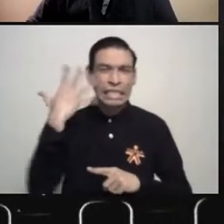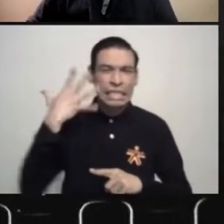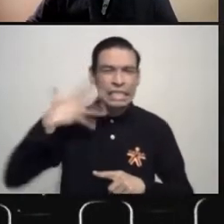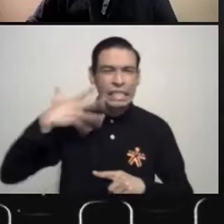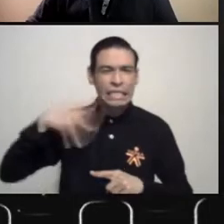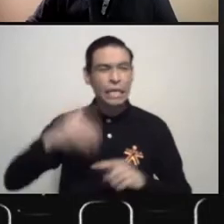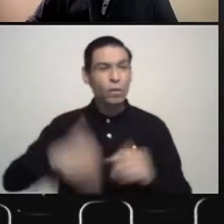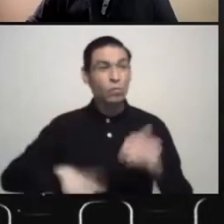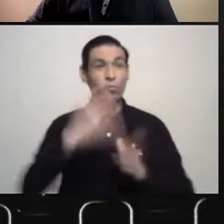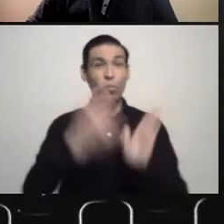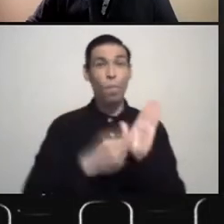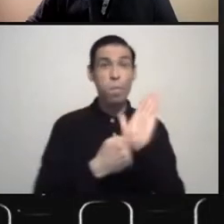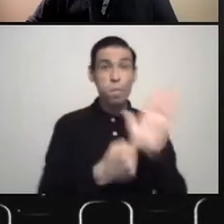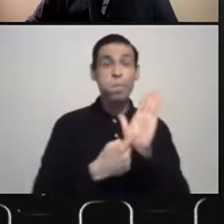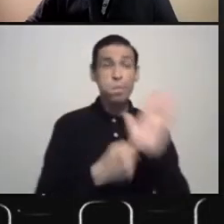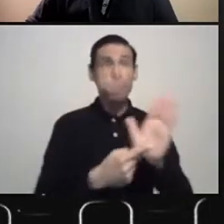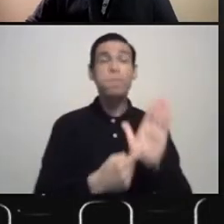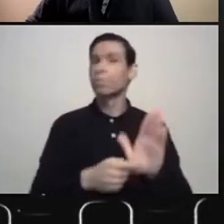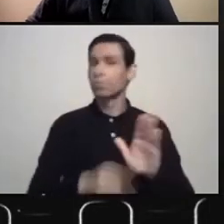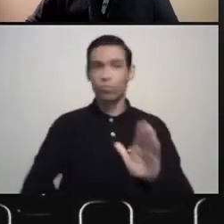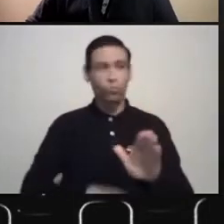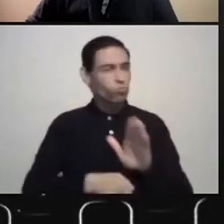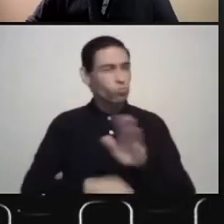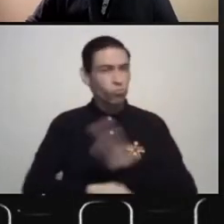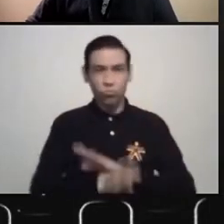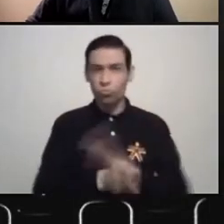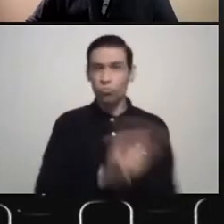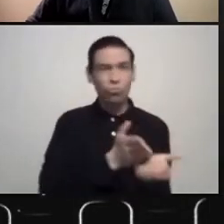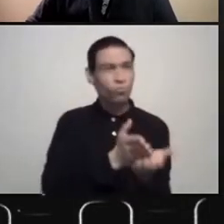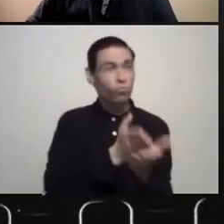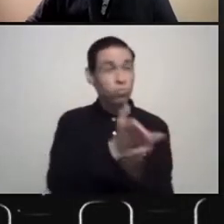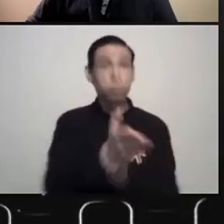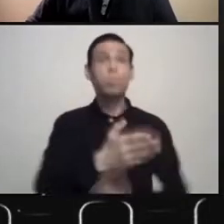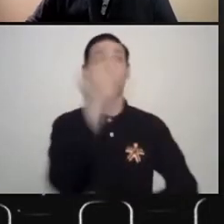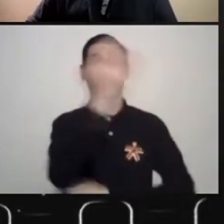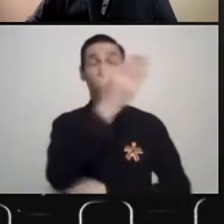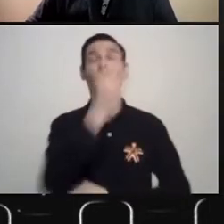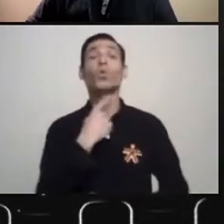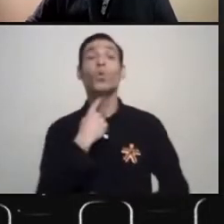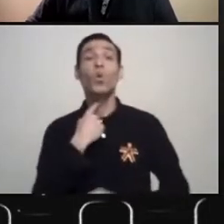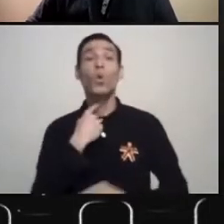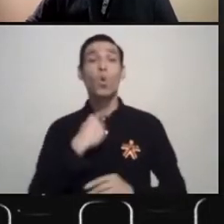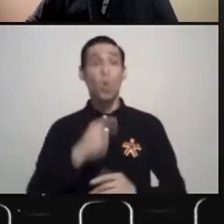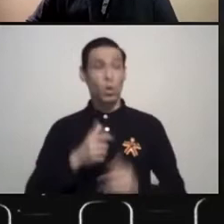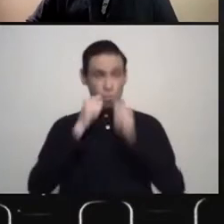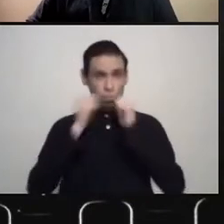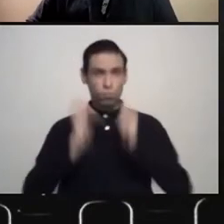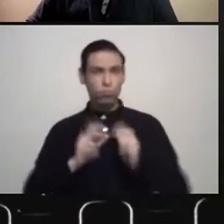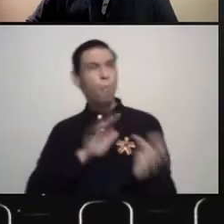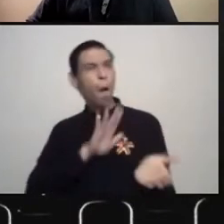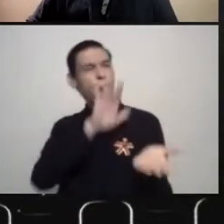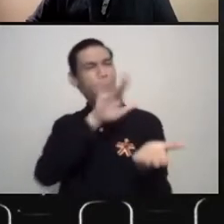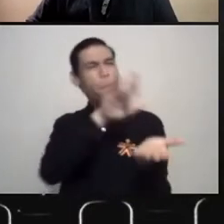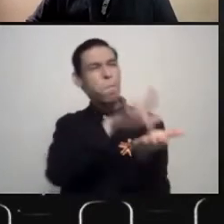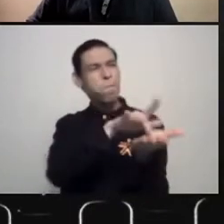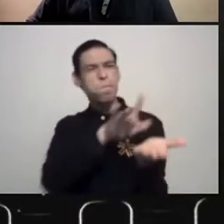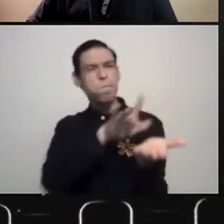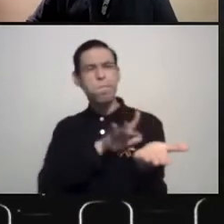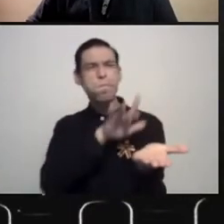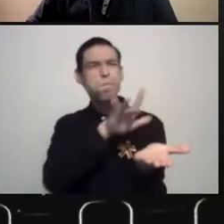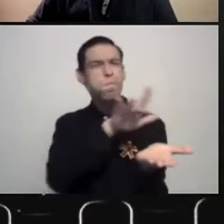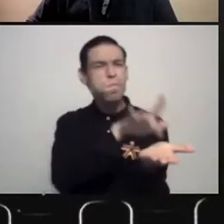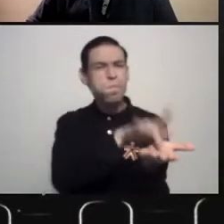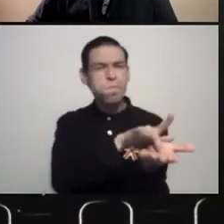y todavía la película gusta, el público siente una cercanía que no siente siempre con su cine, con